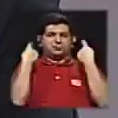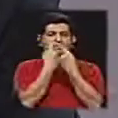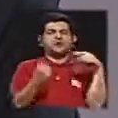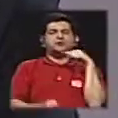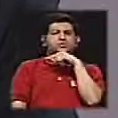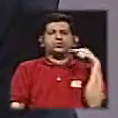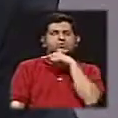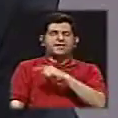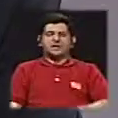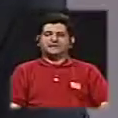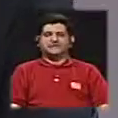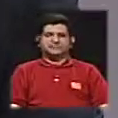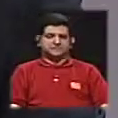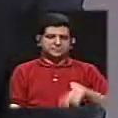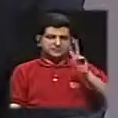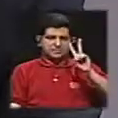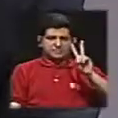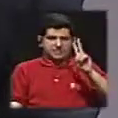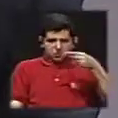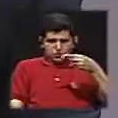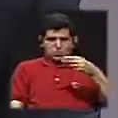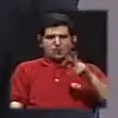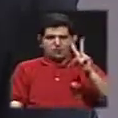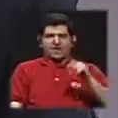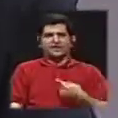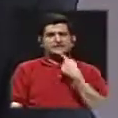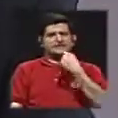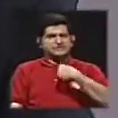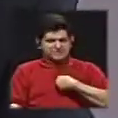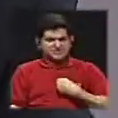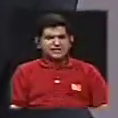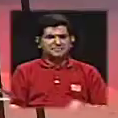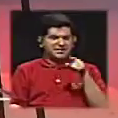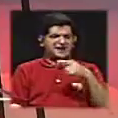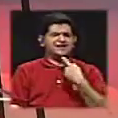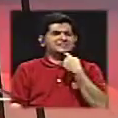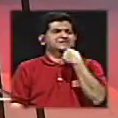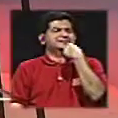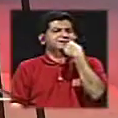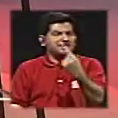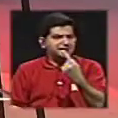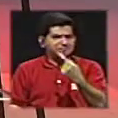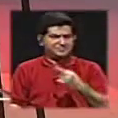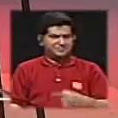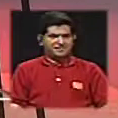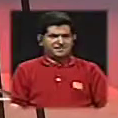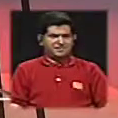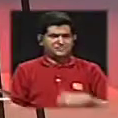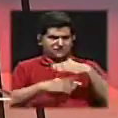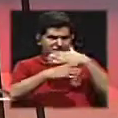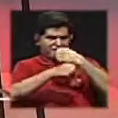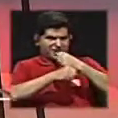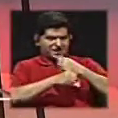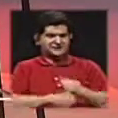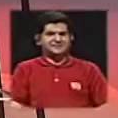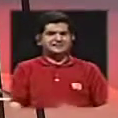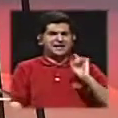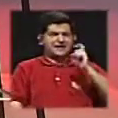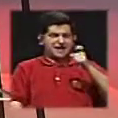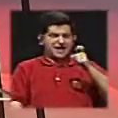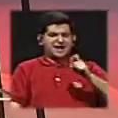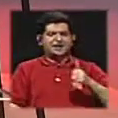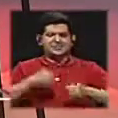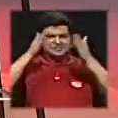Cristiana. Don Víctor, me decía que esa aseveración que hizo el ex